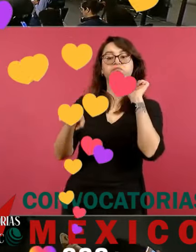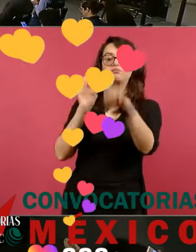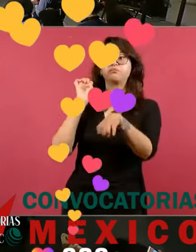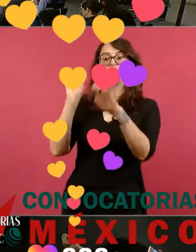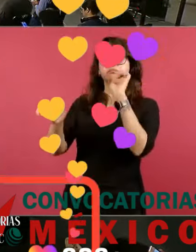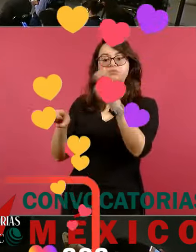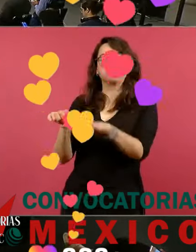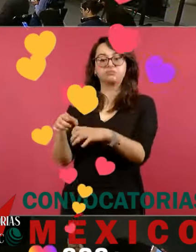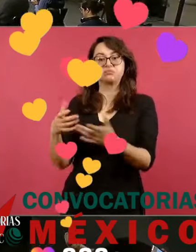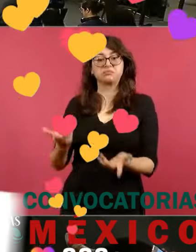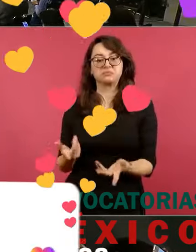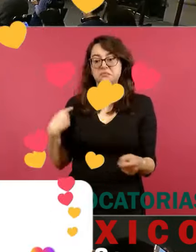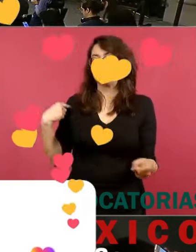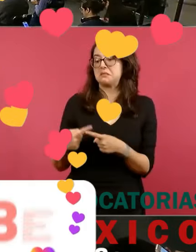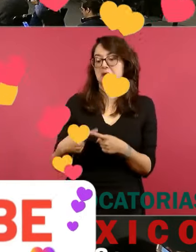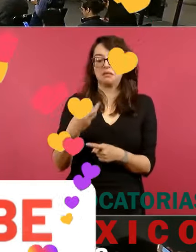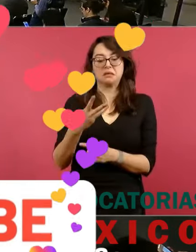en 3-4 meses